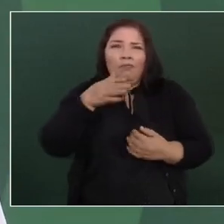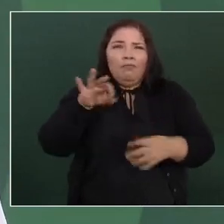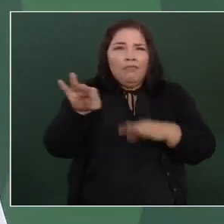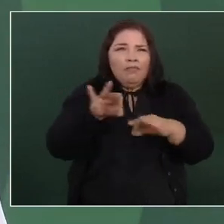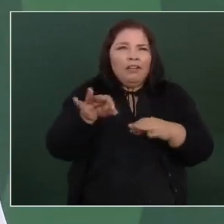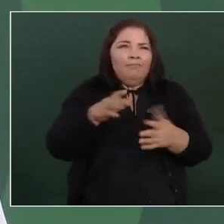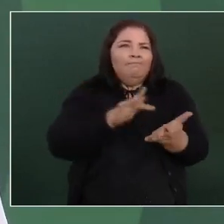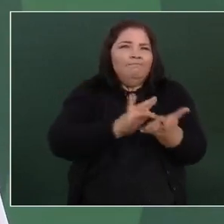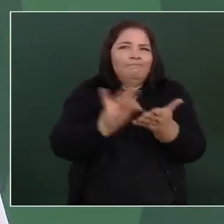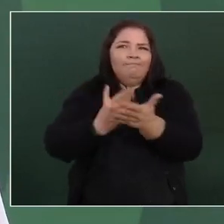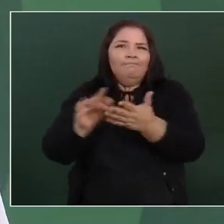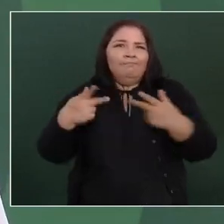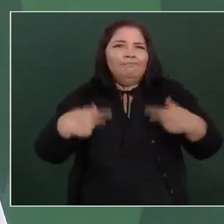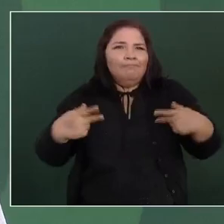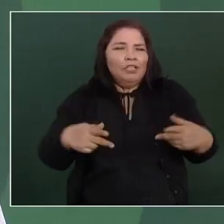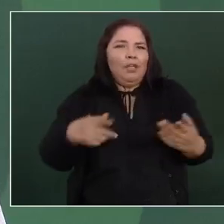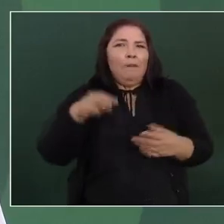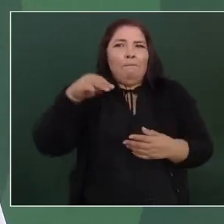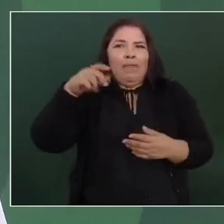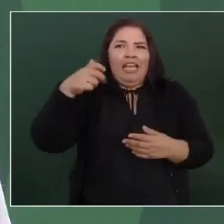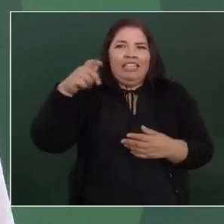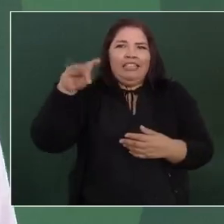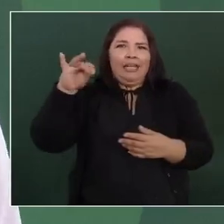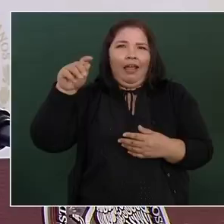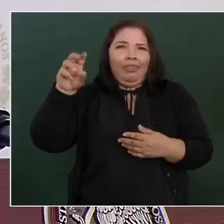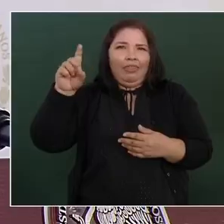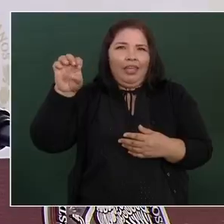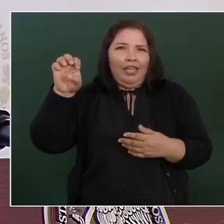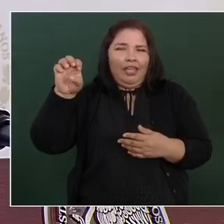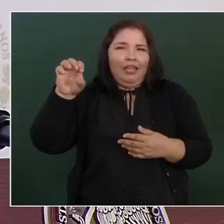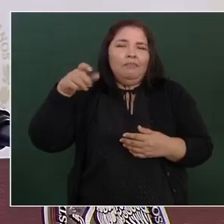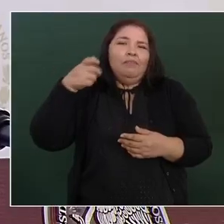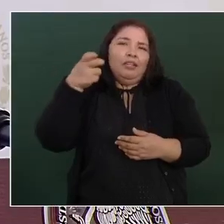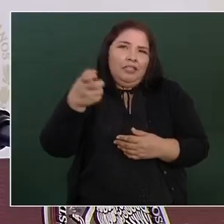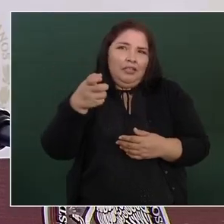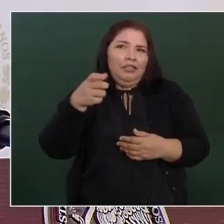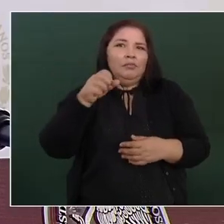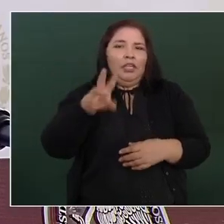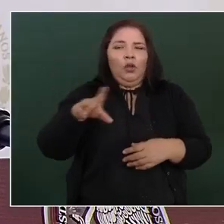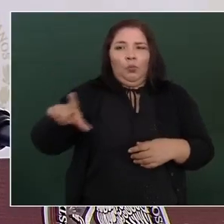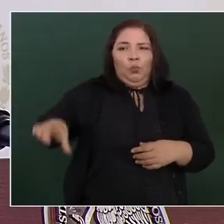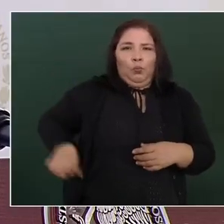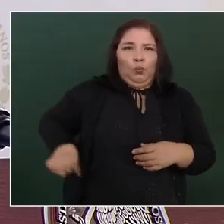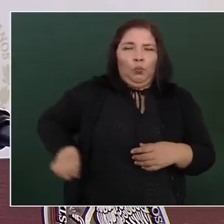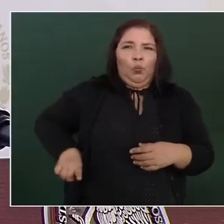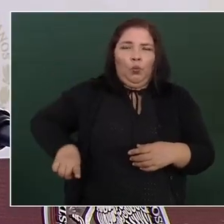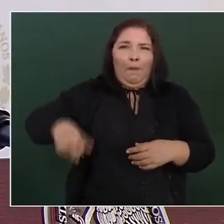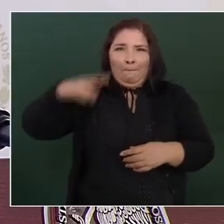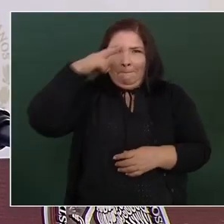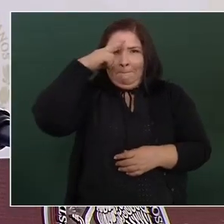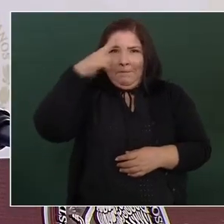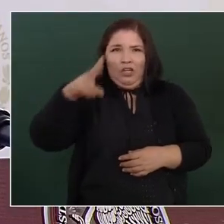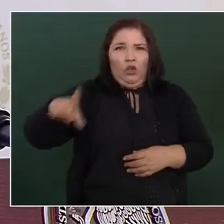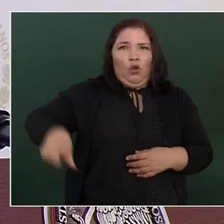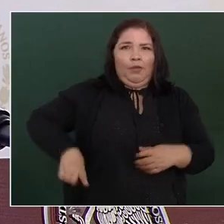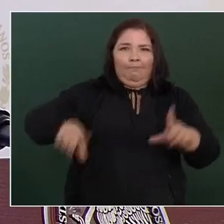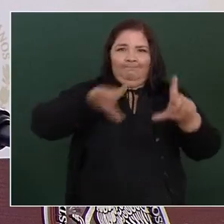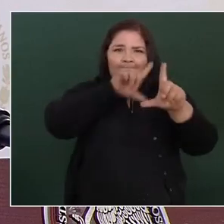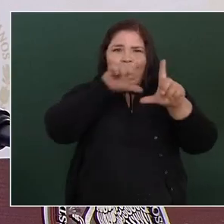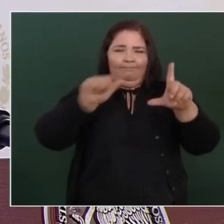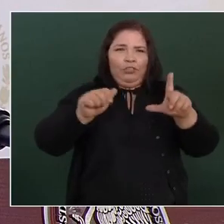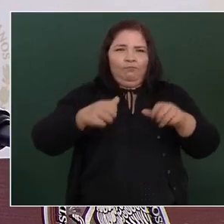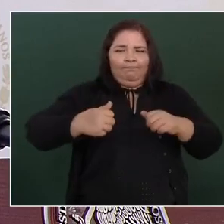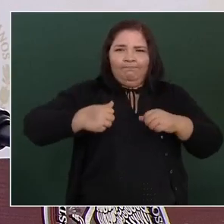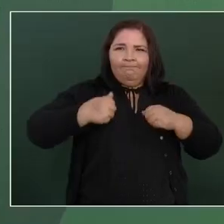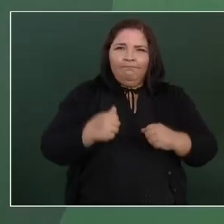llevaba a cabo la magistrada, sino también porque el gobierno de México, el gobierno de la República, tiene una convicción